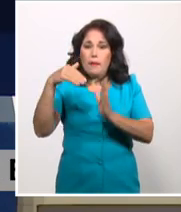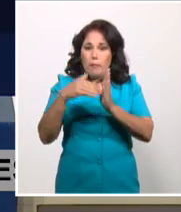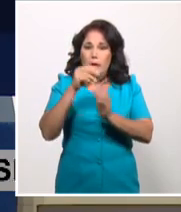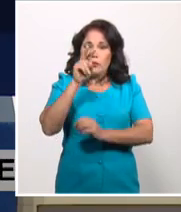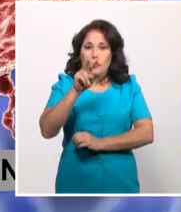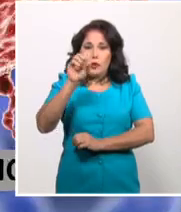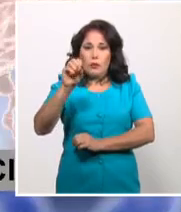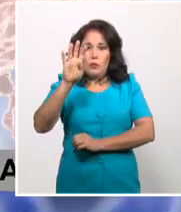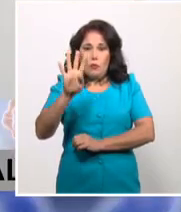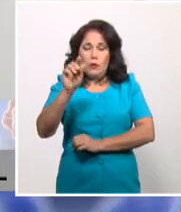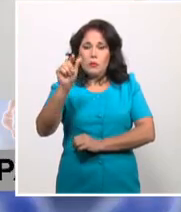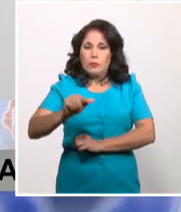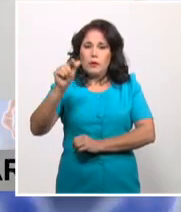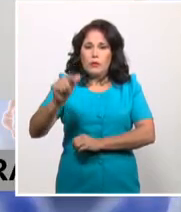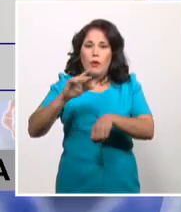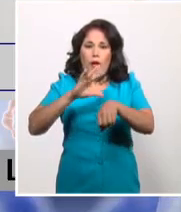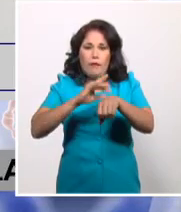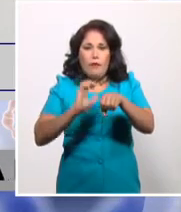1.653.204 casos confirmados.